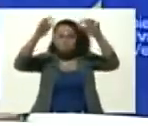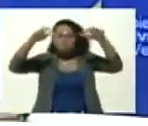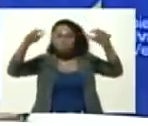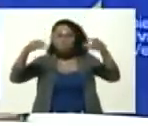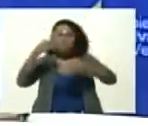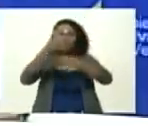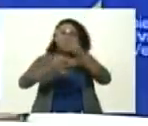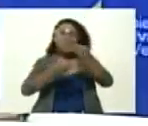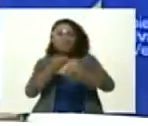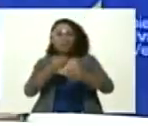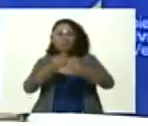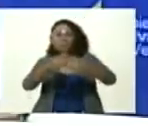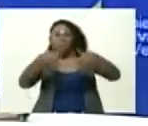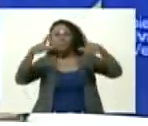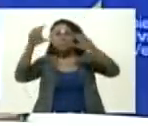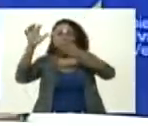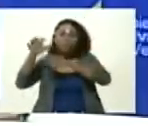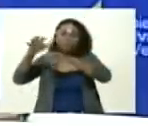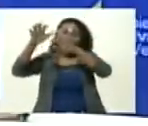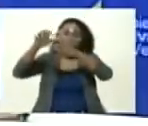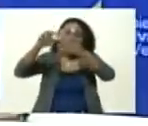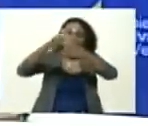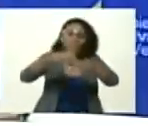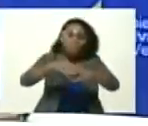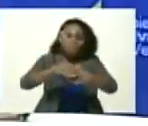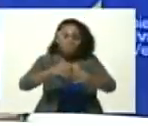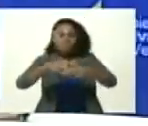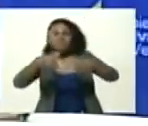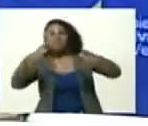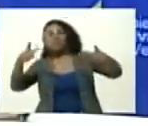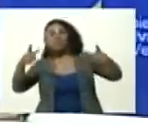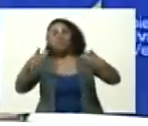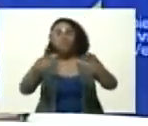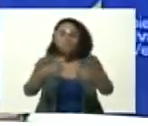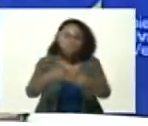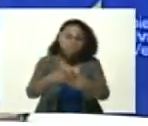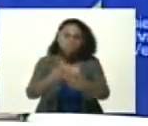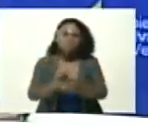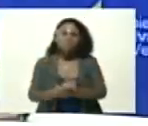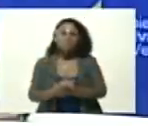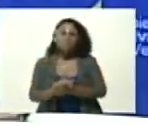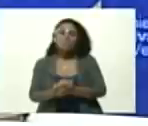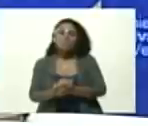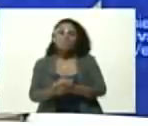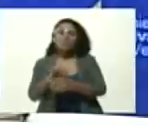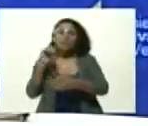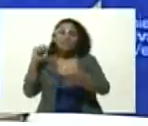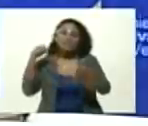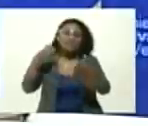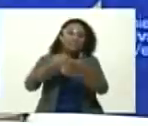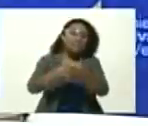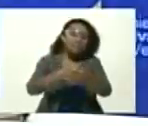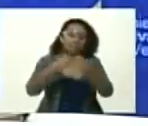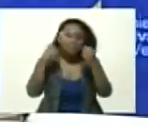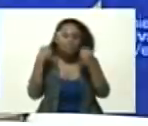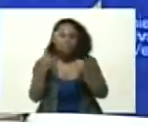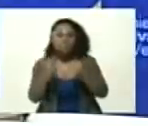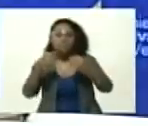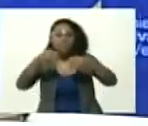entran. Vienen siempre de oriente a occidente. Y golpearon duramente a nuestro